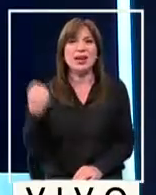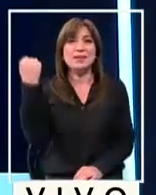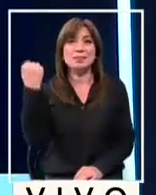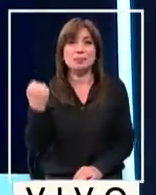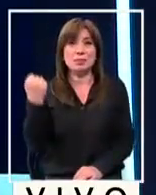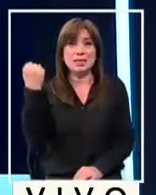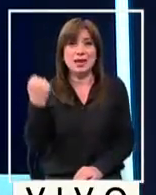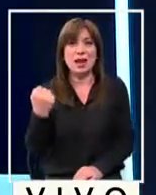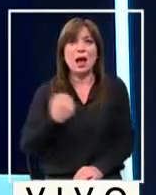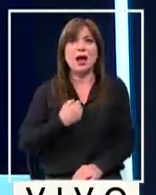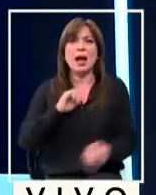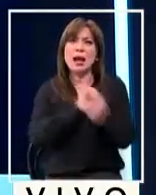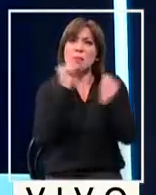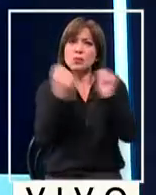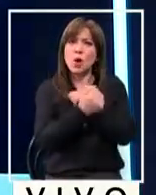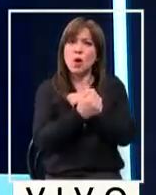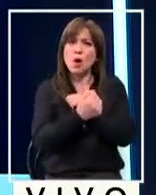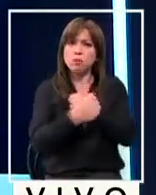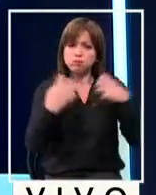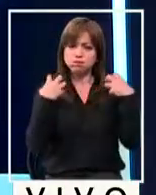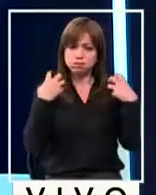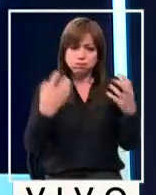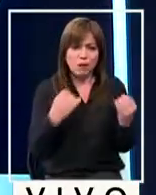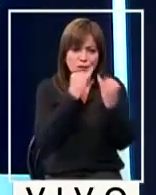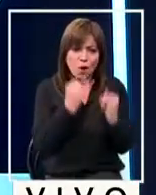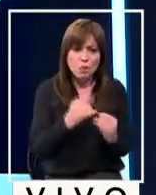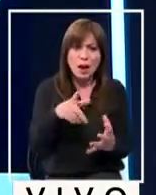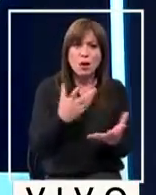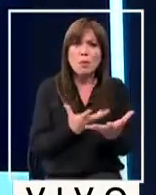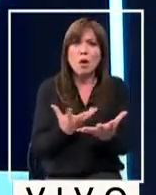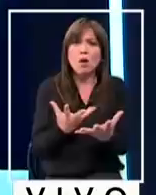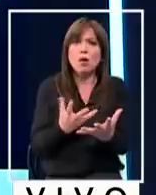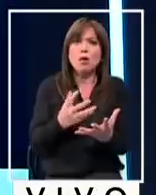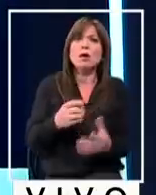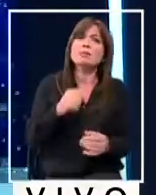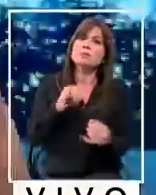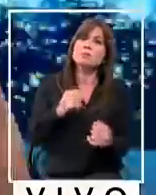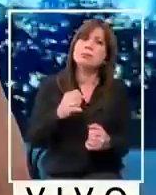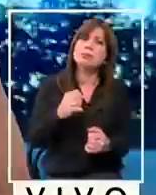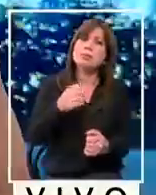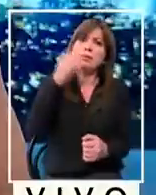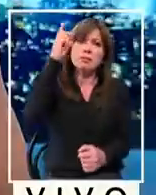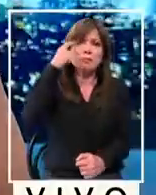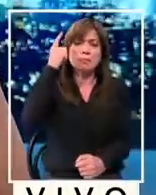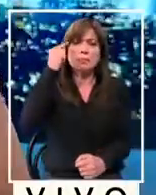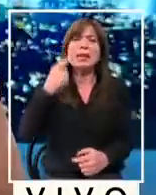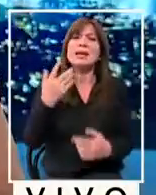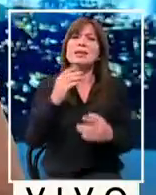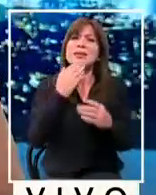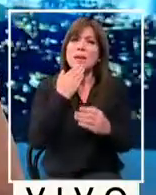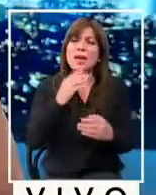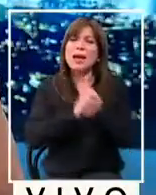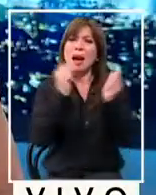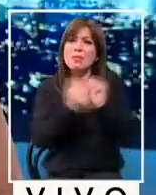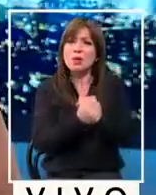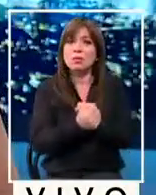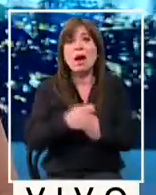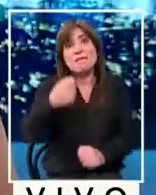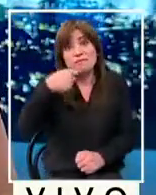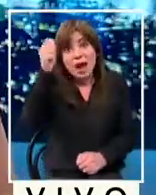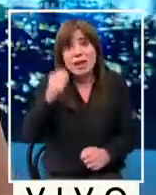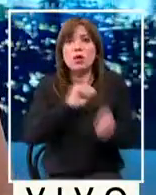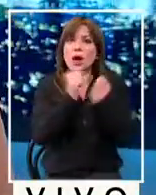de postura en la gratuidad y lo mismo Guillier respecto de la condonación de la deuda del CAE. Es válido cambiar de opinión. Igualmente es